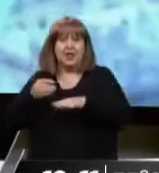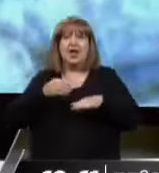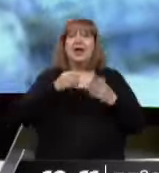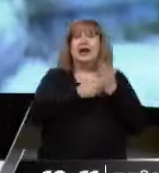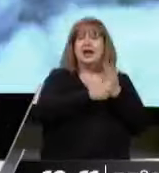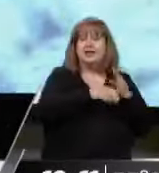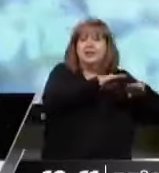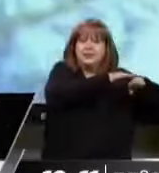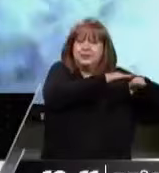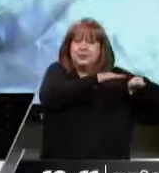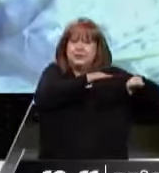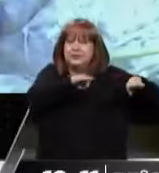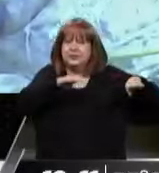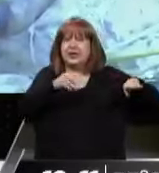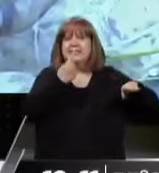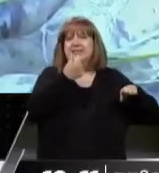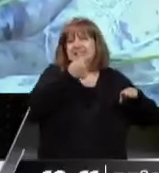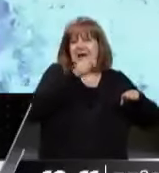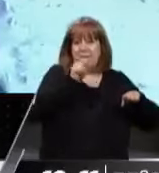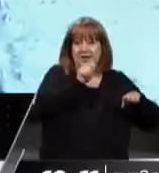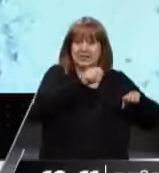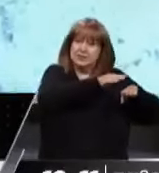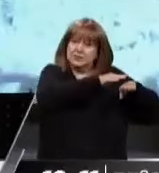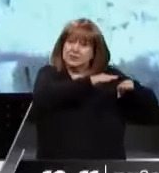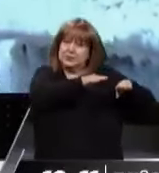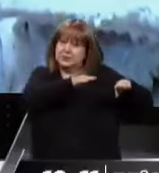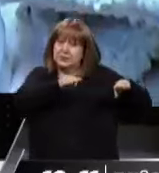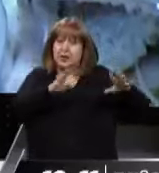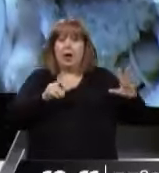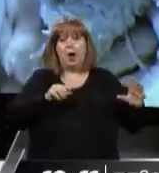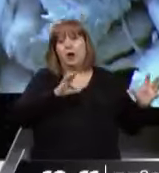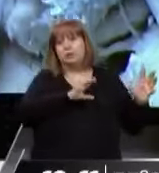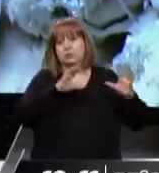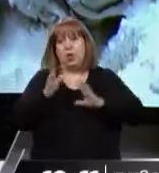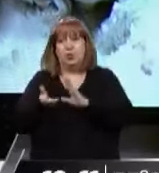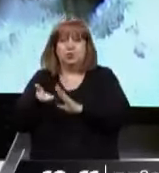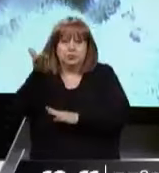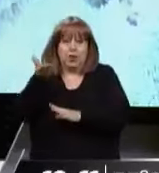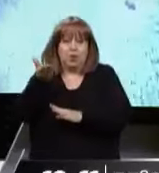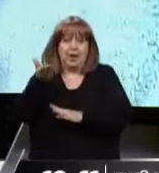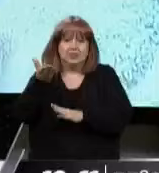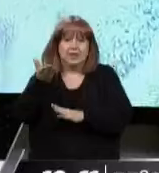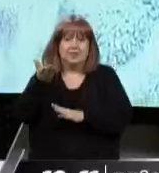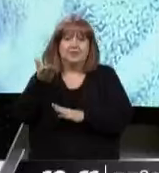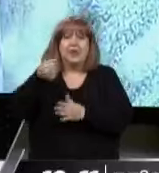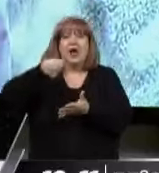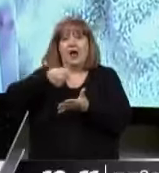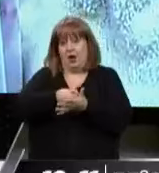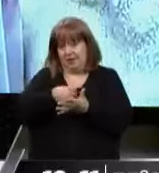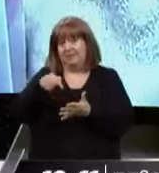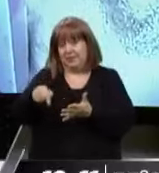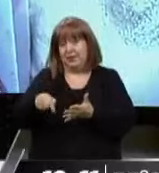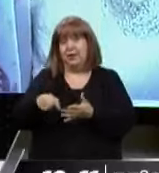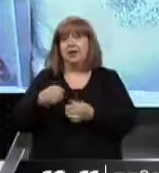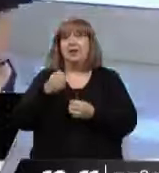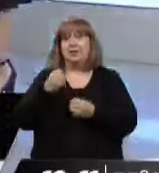asado. La carne en el segundo semestre prácticamente no se movió y vino todo junto ahora a principios, finales de enero. Claro, que justamente la